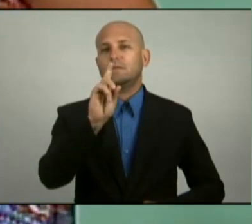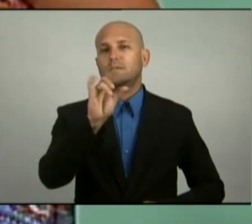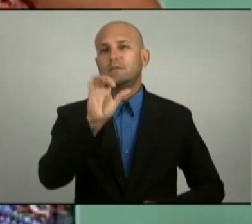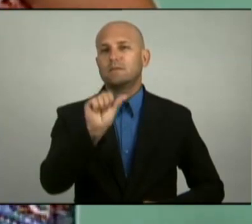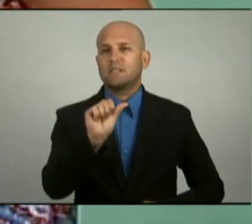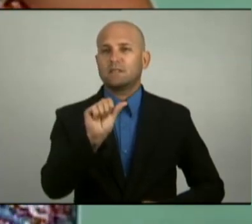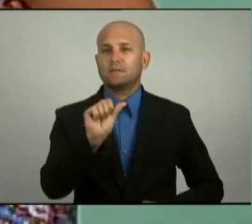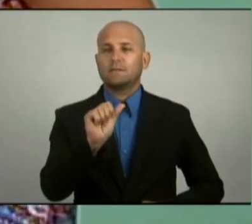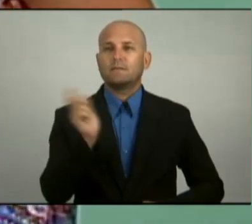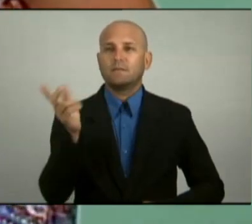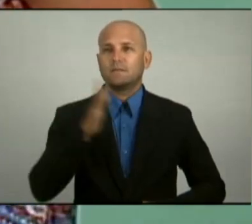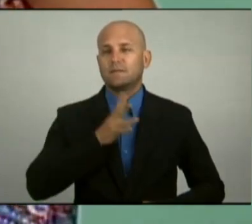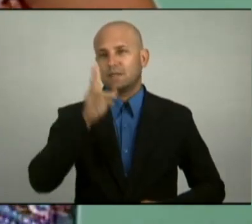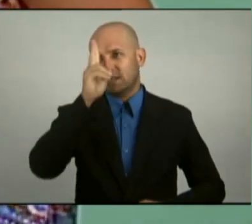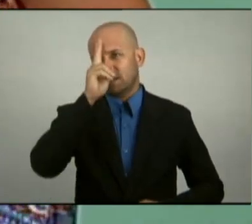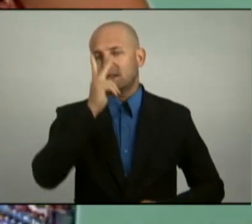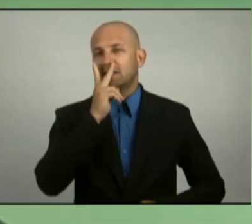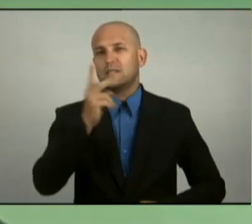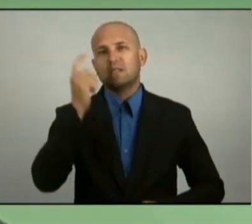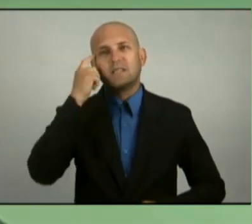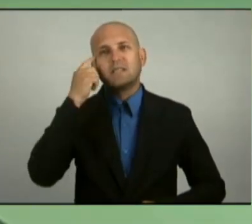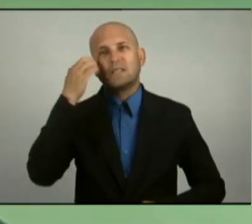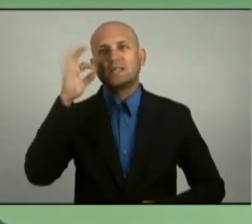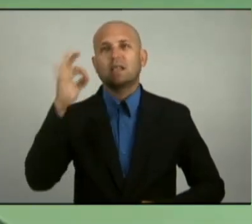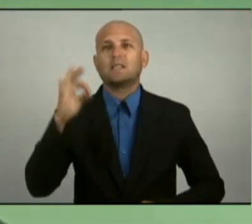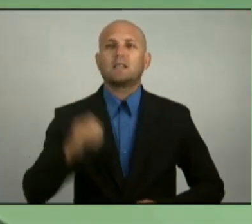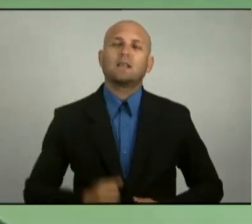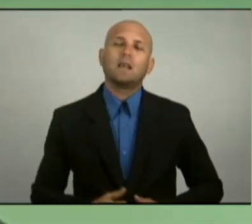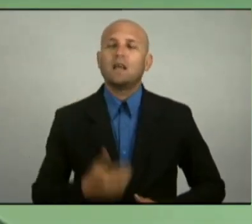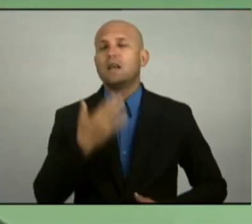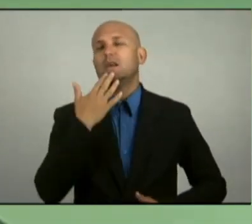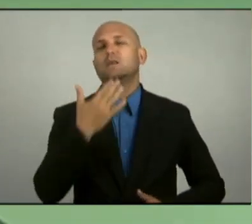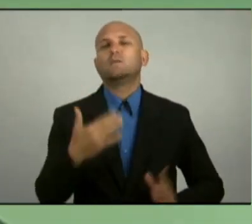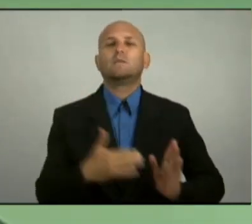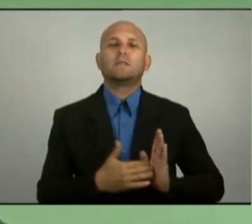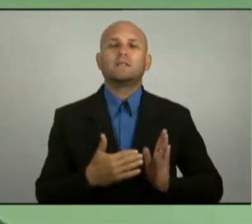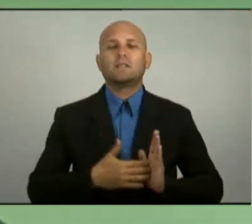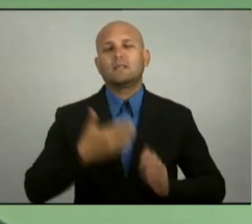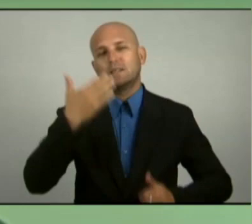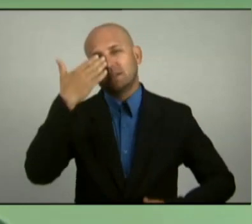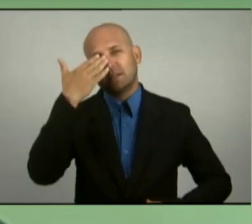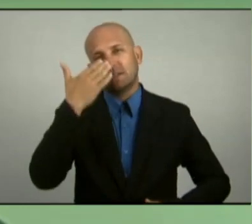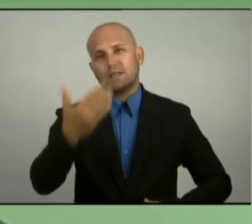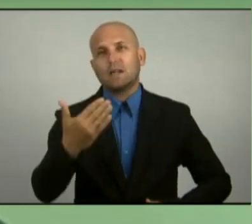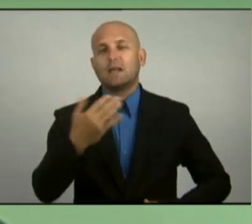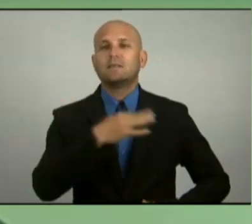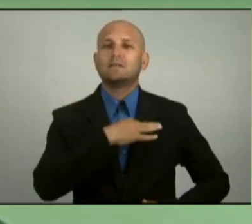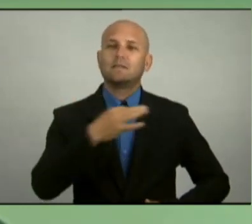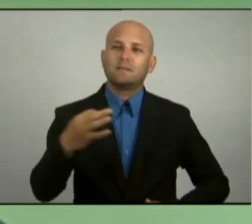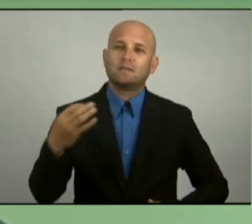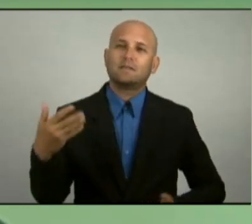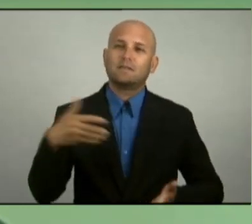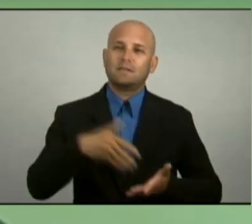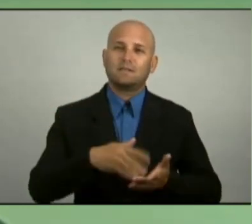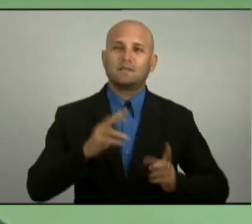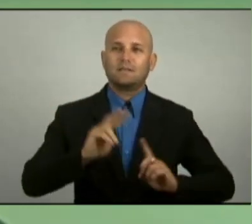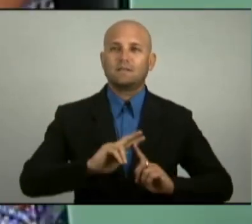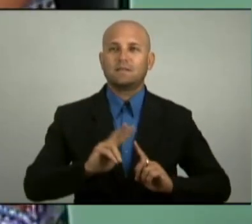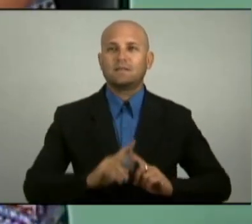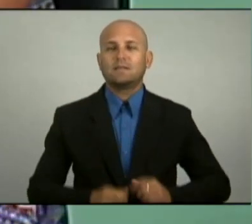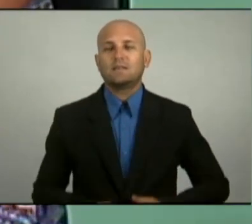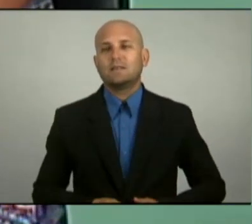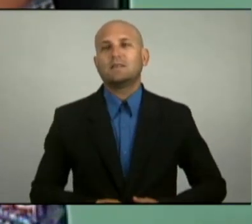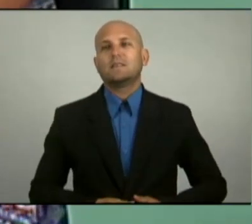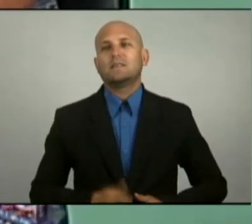primer grado en psiquiatría buenas tardes y bienvenida buenas tardes y muchas gracias como siempre por la oportunidad que me ofrece Cómo no la